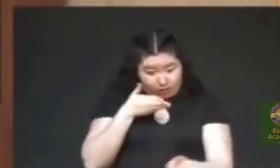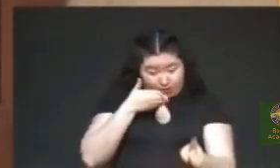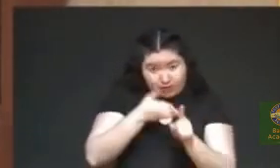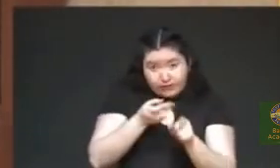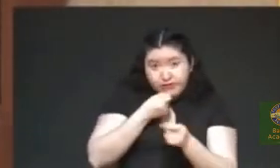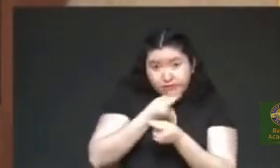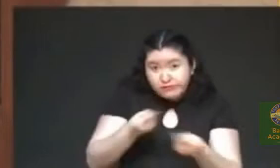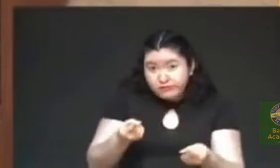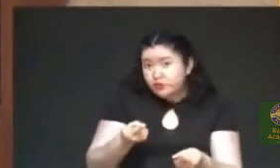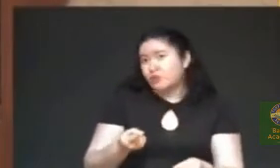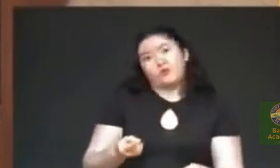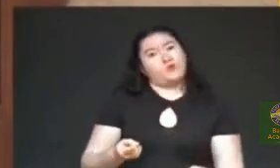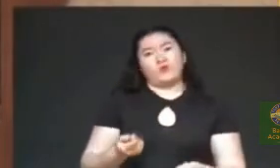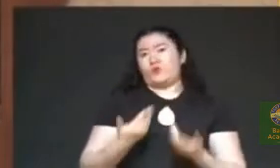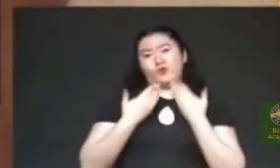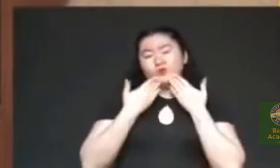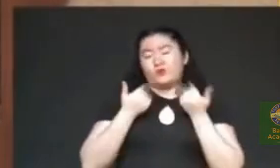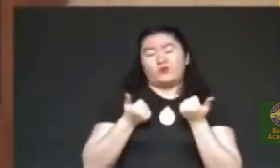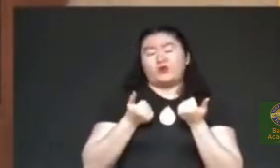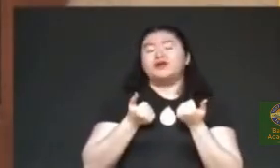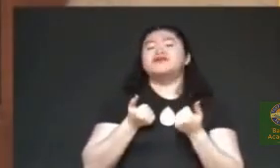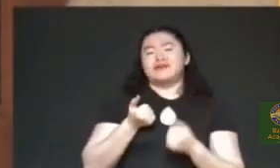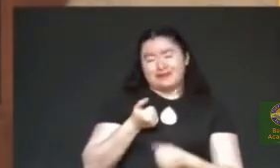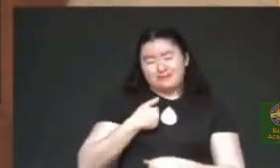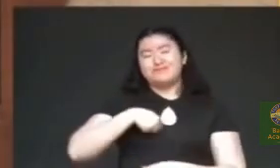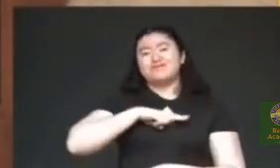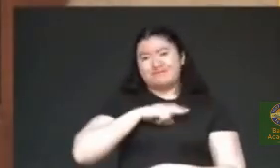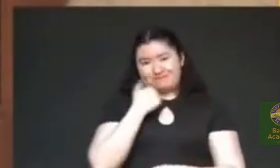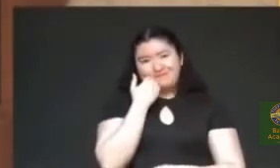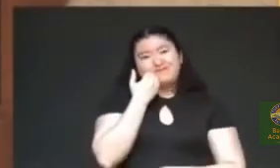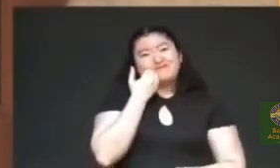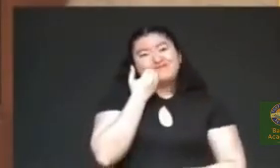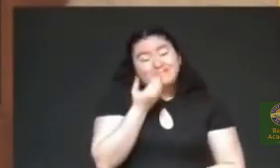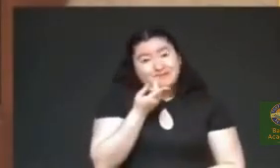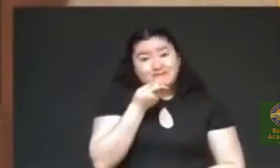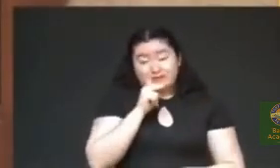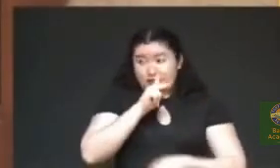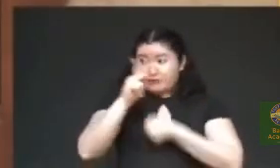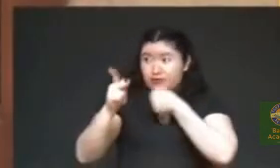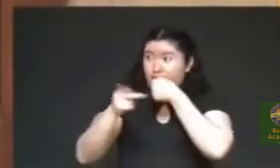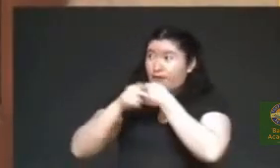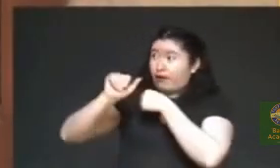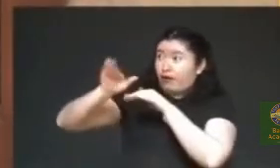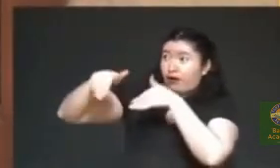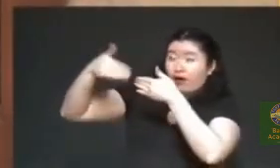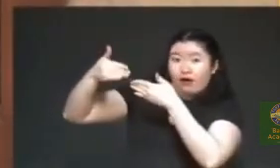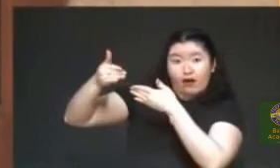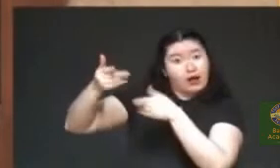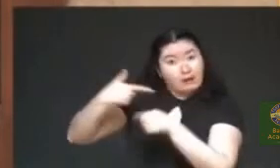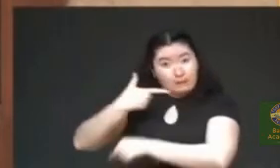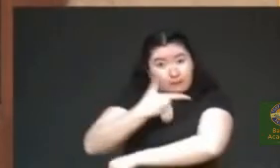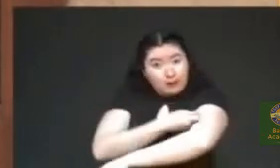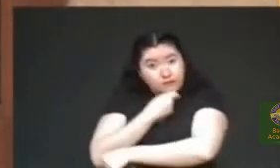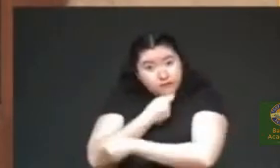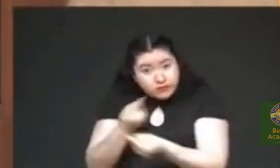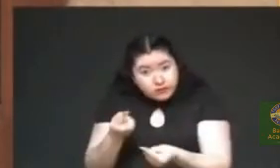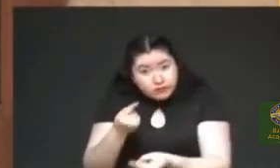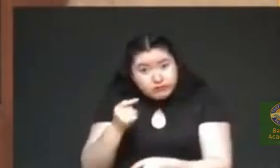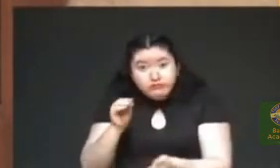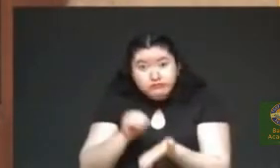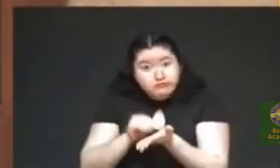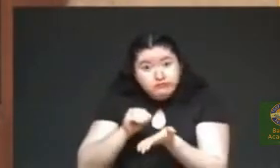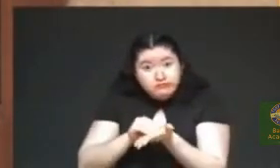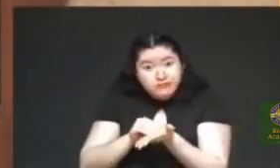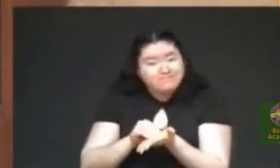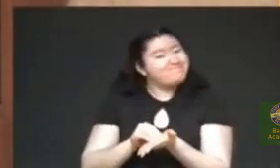deseables, pero que realmente ningún país ha vacunado niños, o sea, tenemos que partir de lo posible